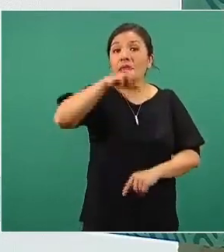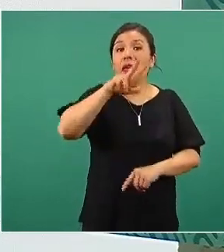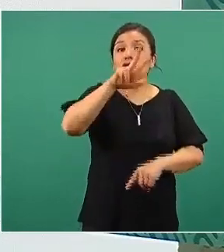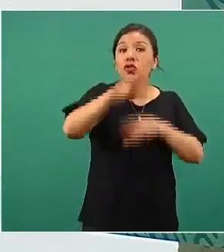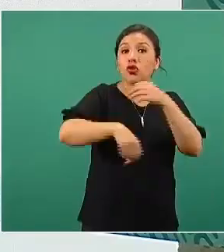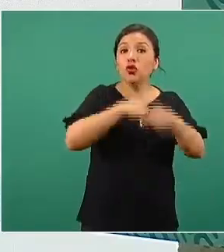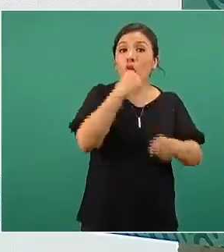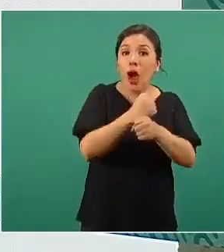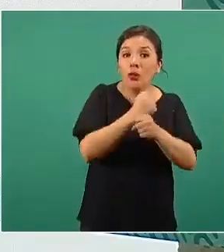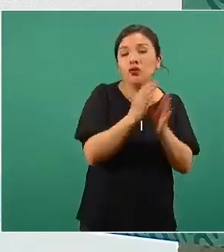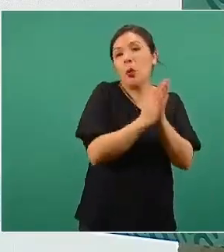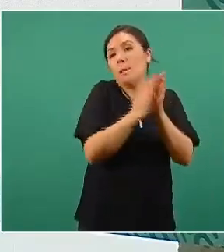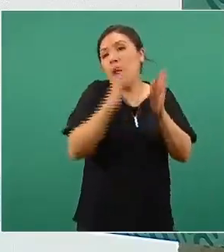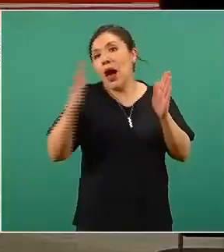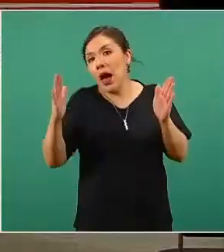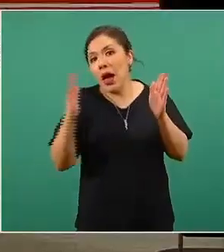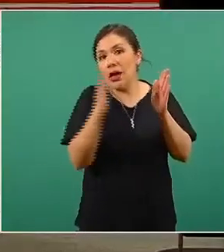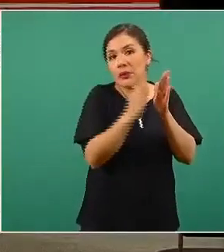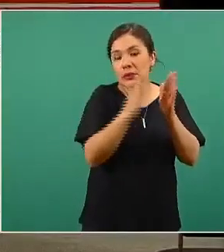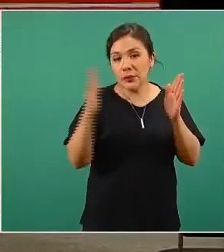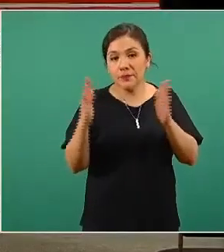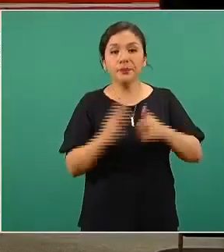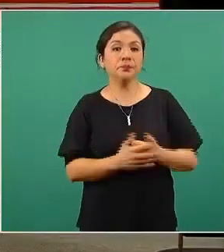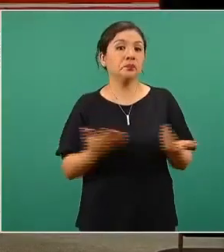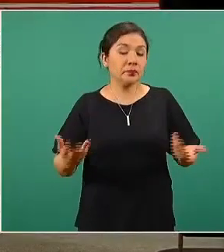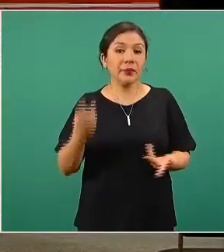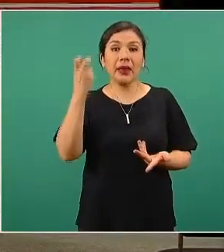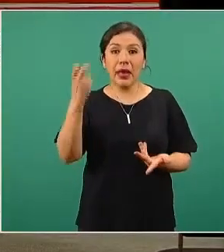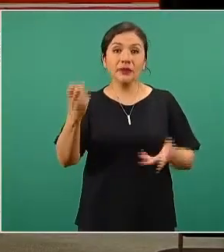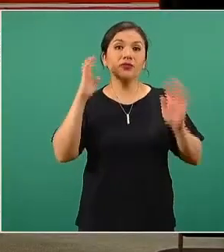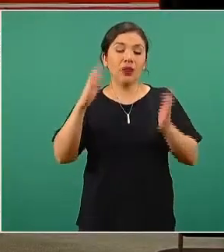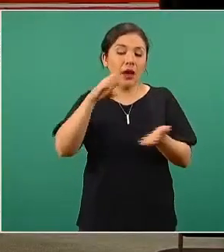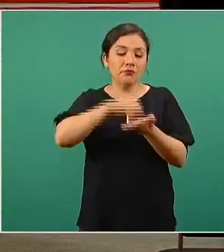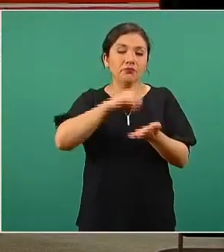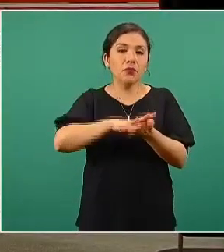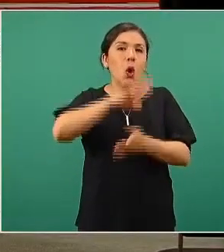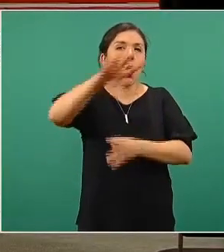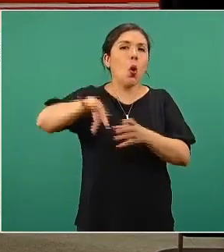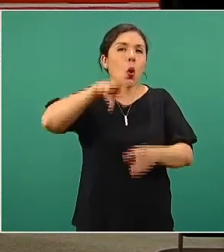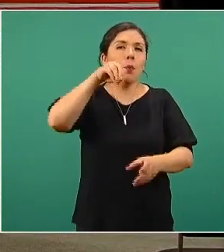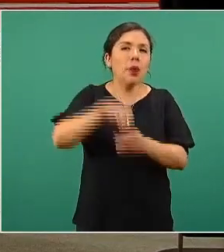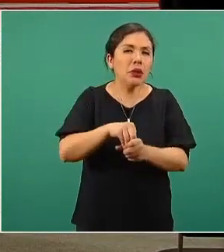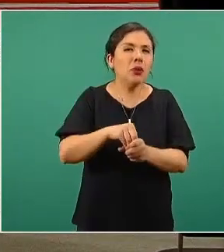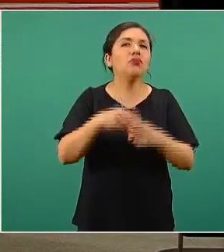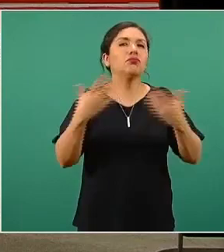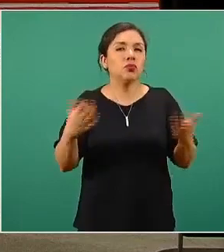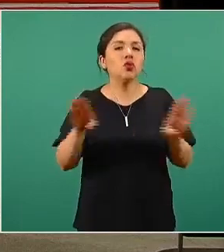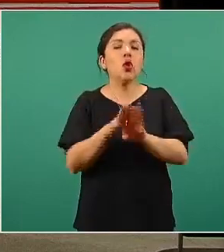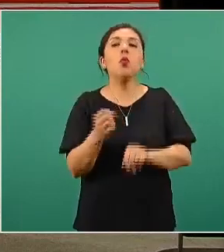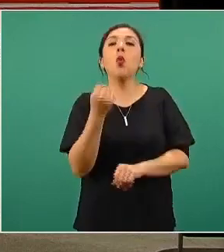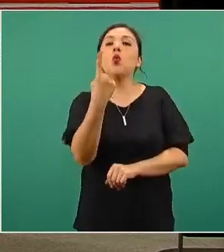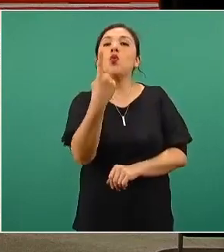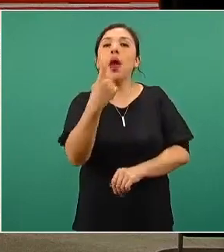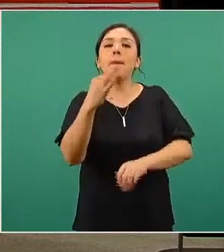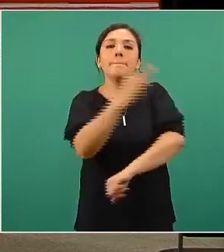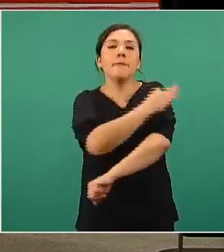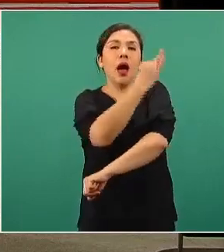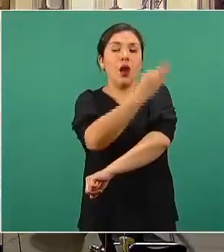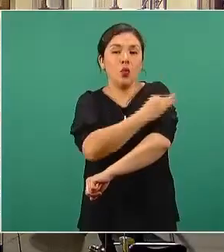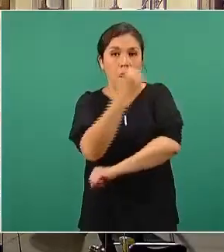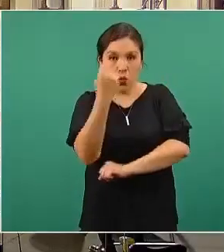edad en adelante. Esto es lo que hemos tenido de cobertura de al menos una dosis.